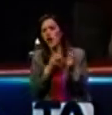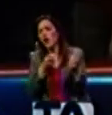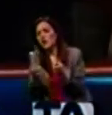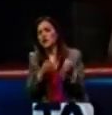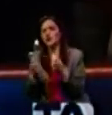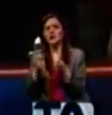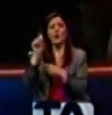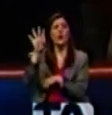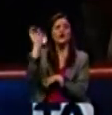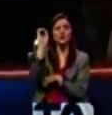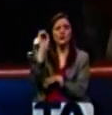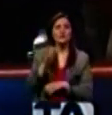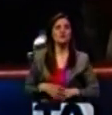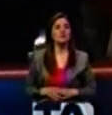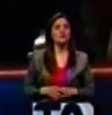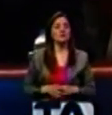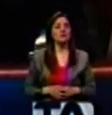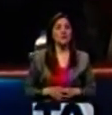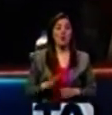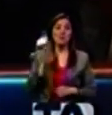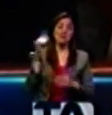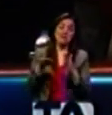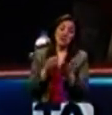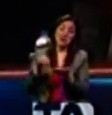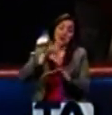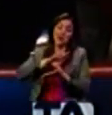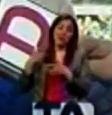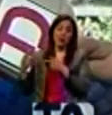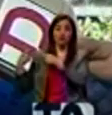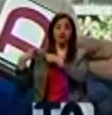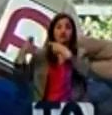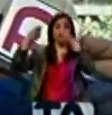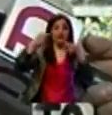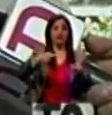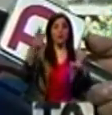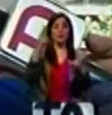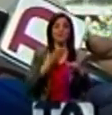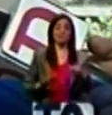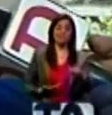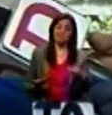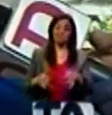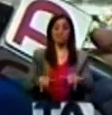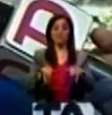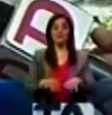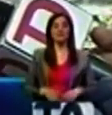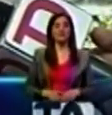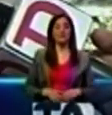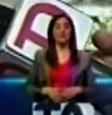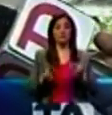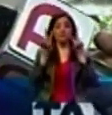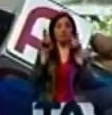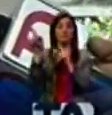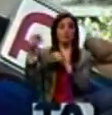una función en la que continuará ahora que ha sido ratificada como vicepresidenta. Un tema que seguramente va a estar a cargo es el